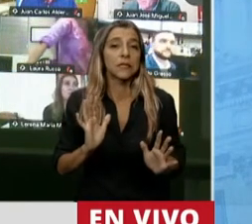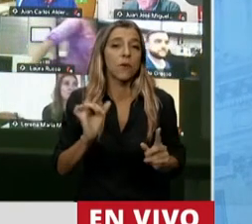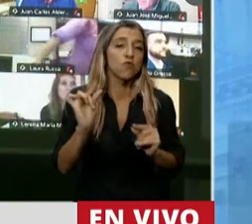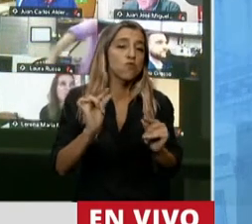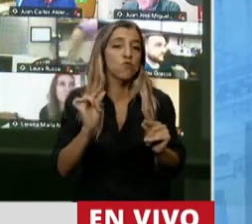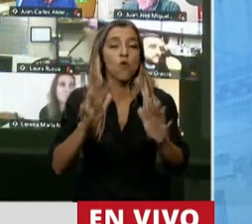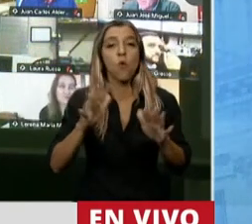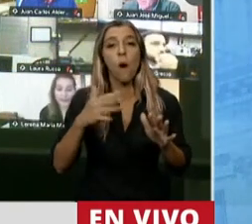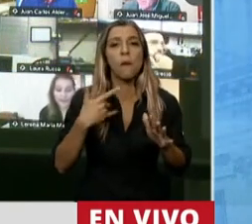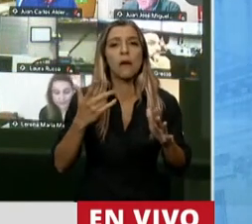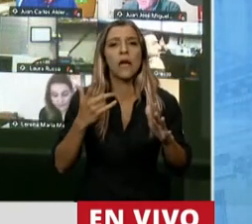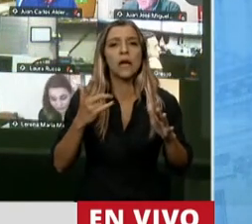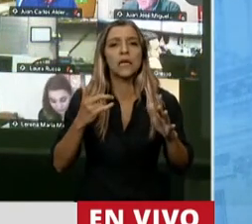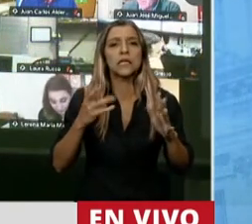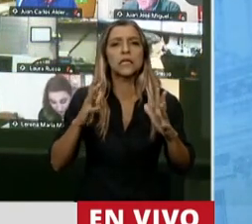la crisis ambiental,